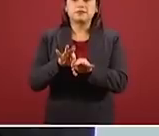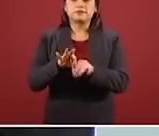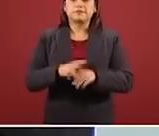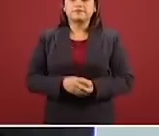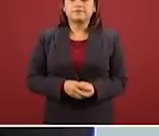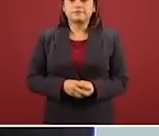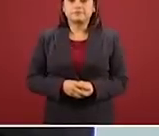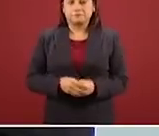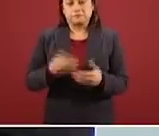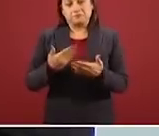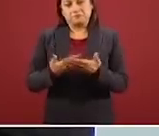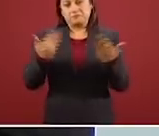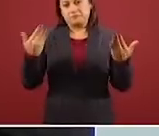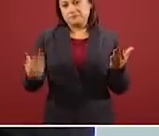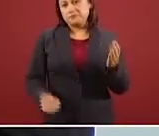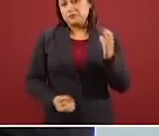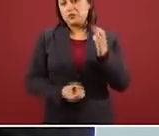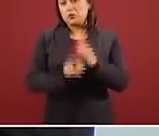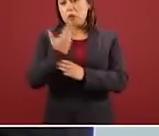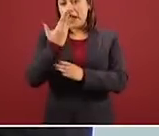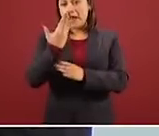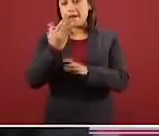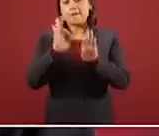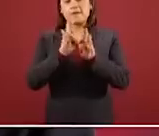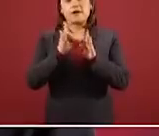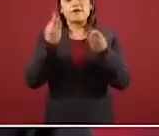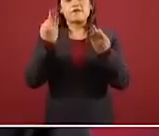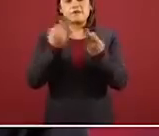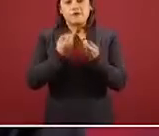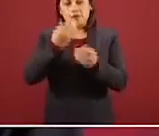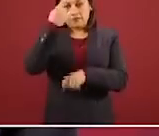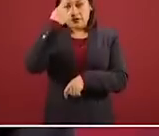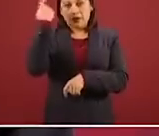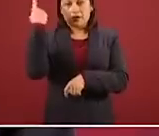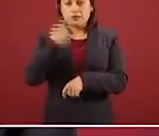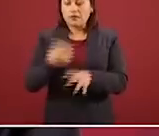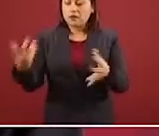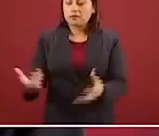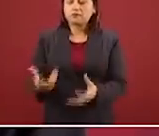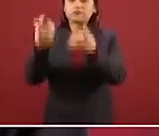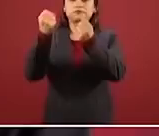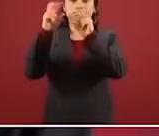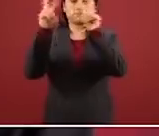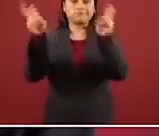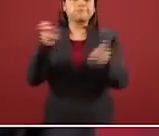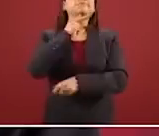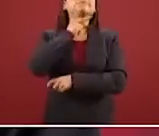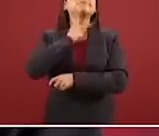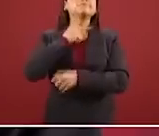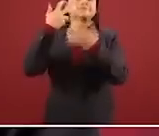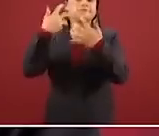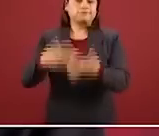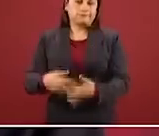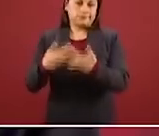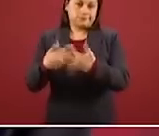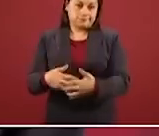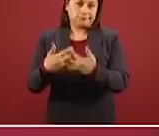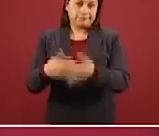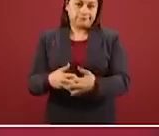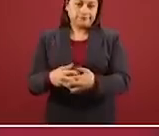en esta nueva etapa, sacar adelante la industria petrolera. La